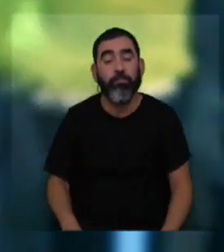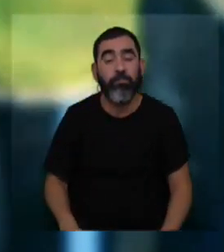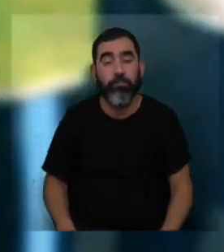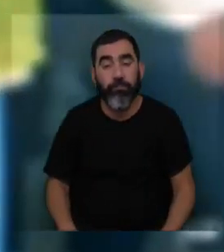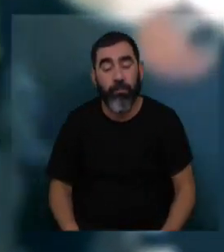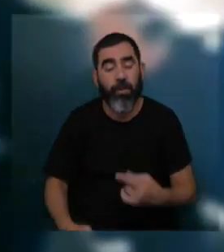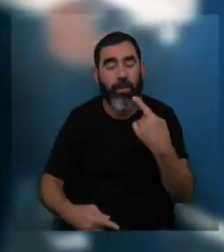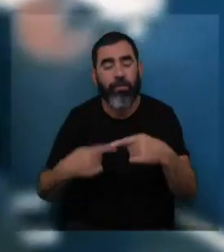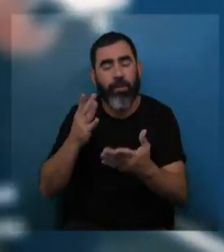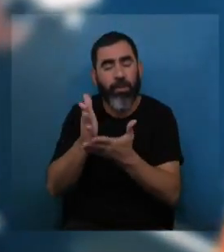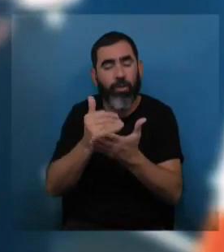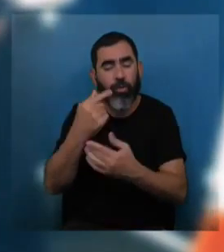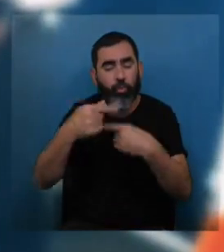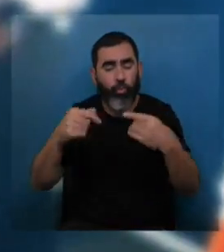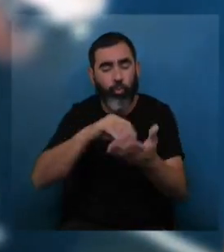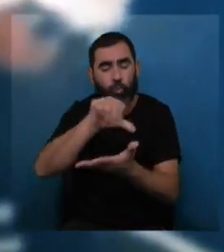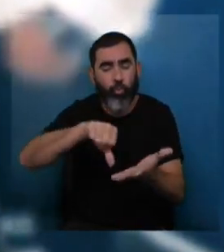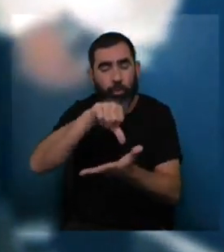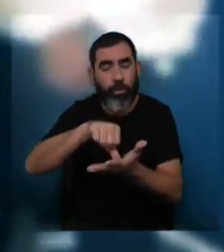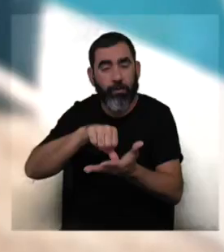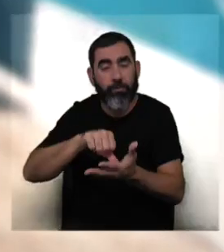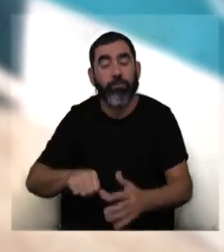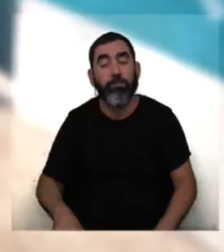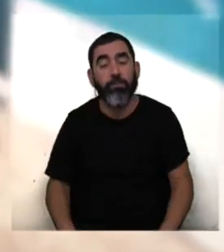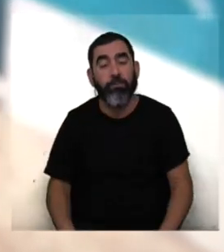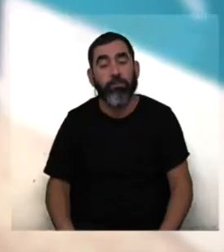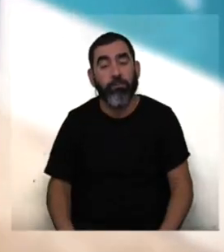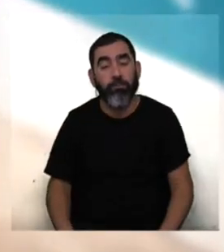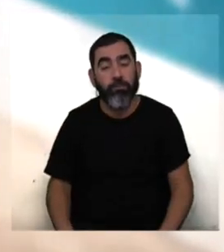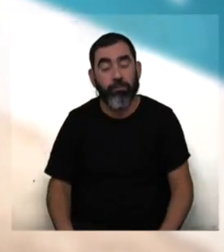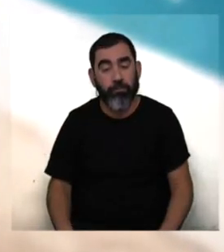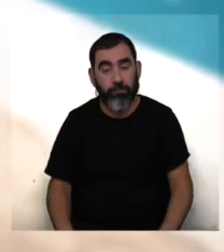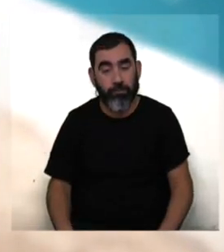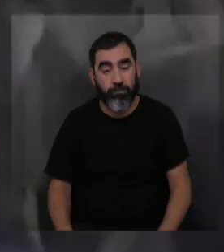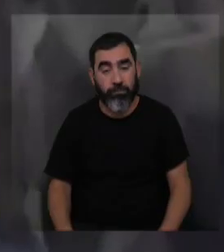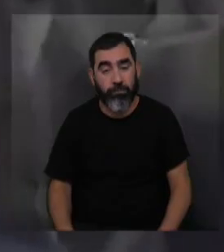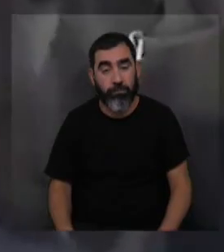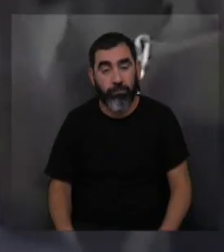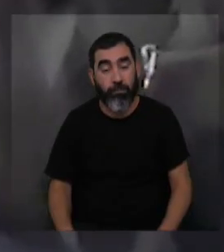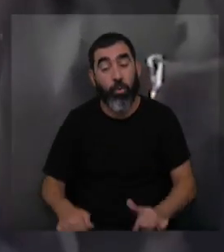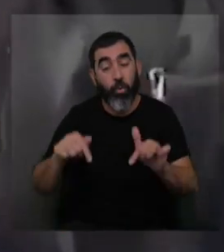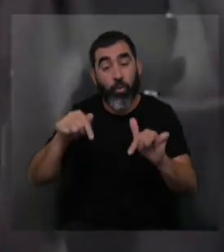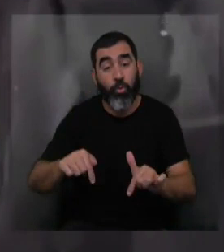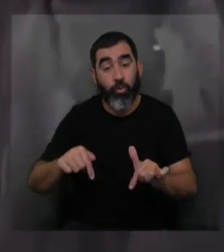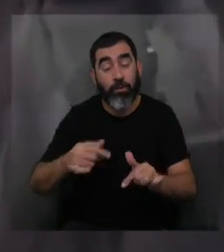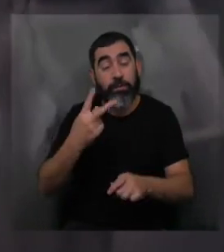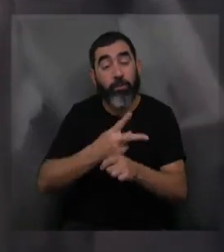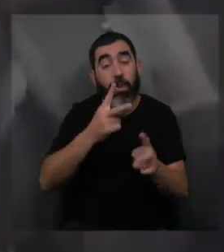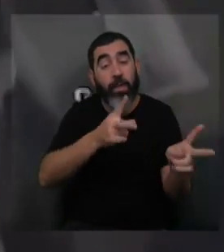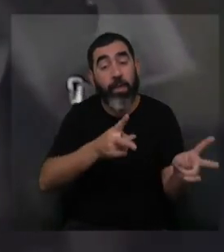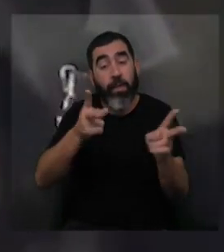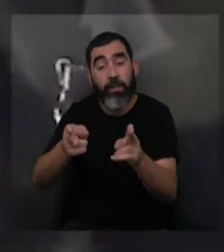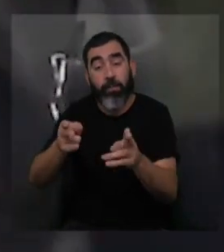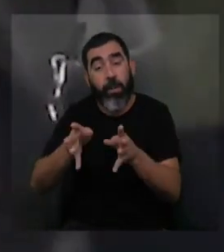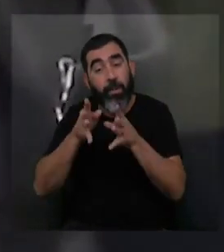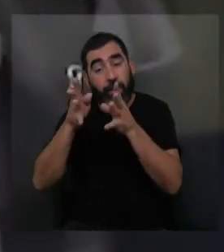Santa Elena, Manabí, El Oro y Los Ríos, así como en las amazónicas Sucumbíos y Orellana. Hoy nos encontramos en la segunda etapa de una guerra